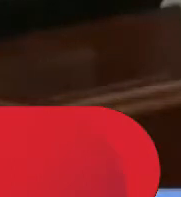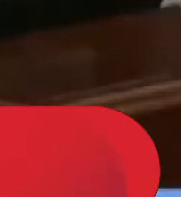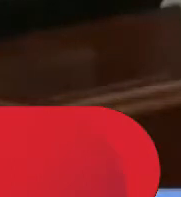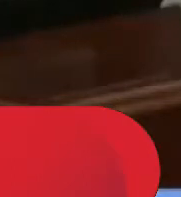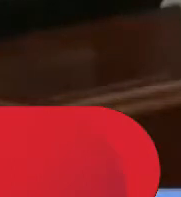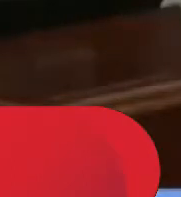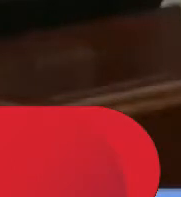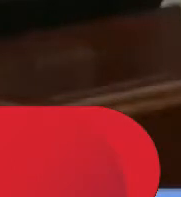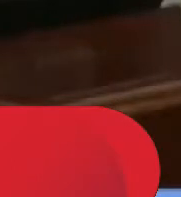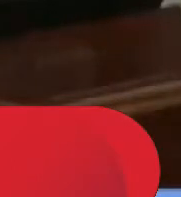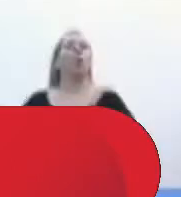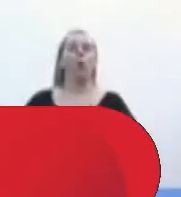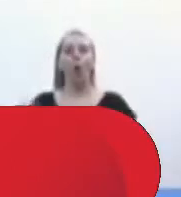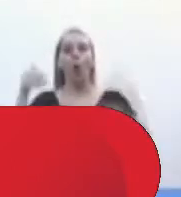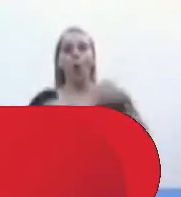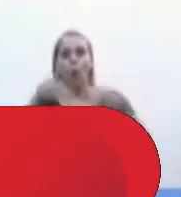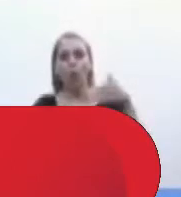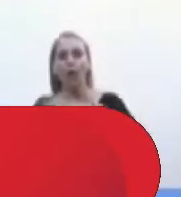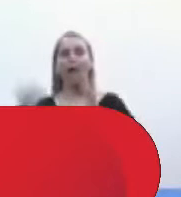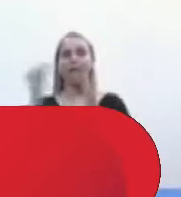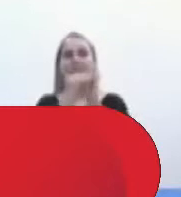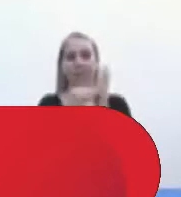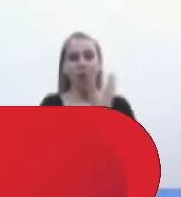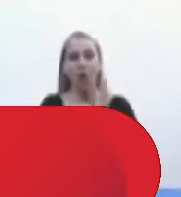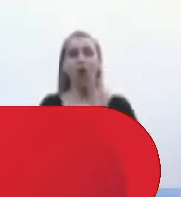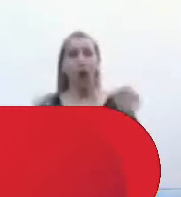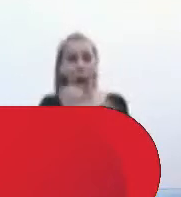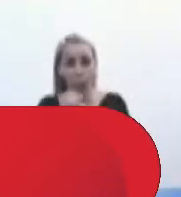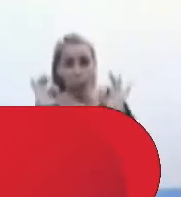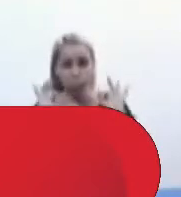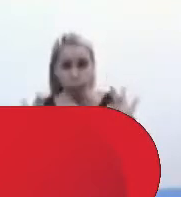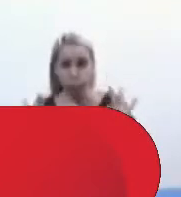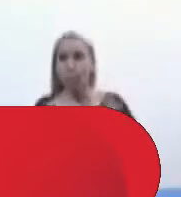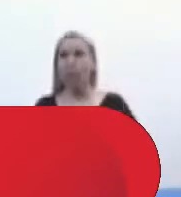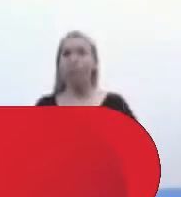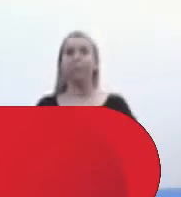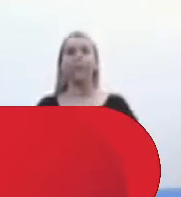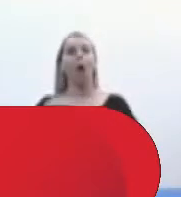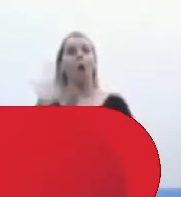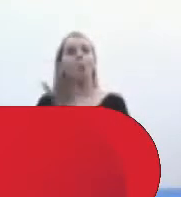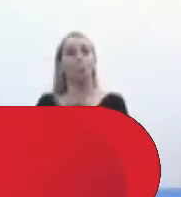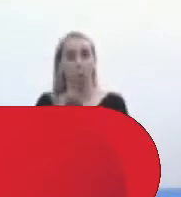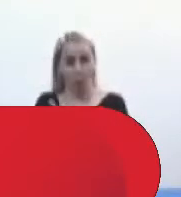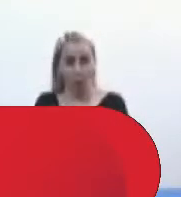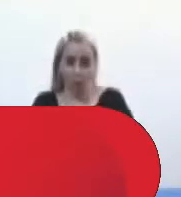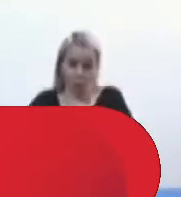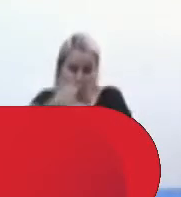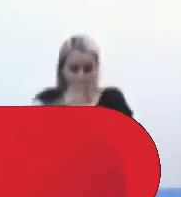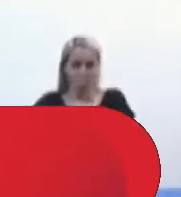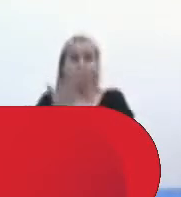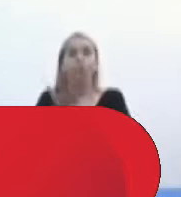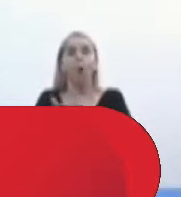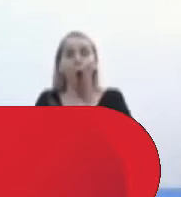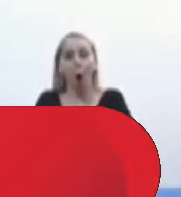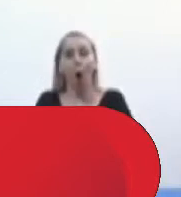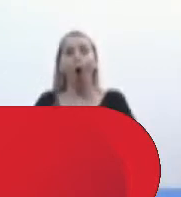presidente de la Nación. Y este fue el momento de la votación, entonces, durante la madrugada del